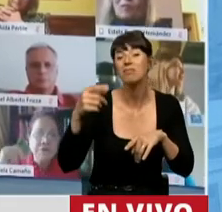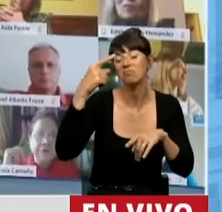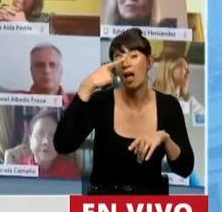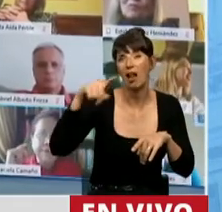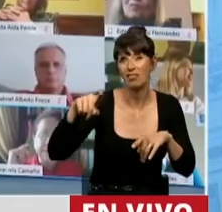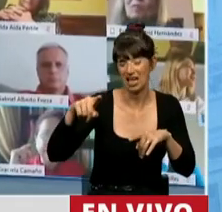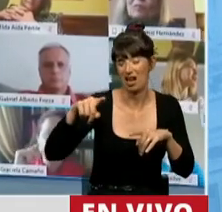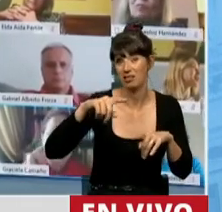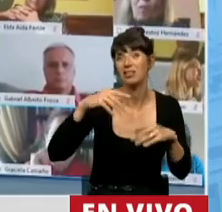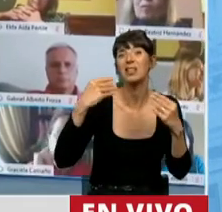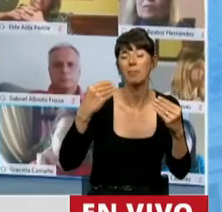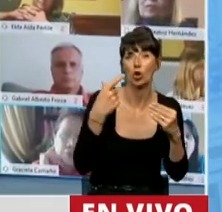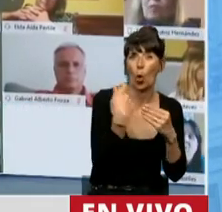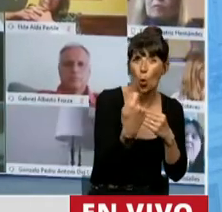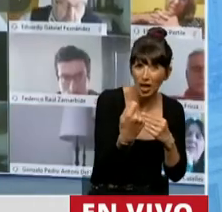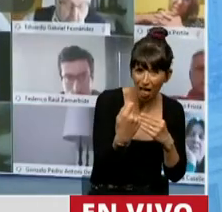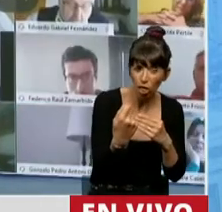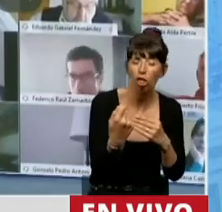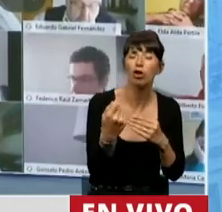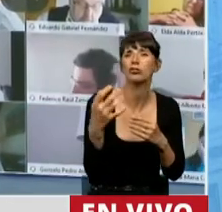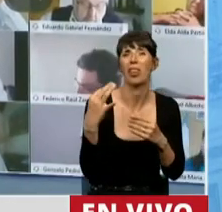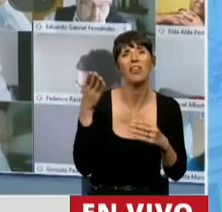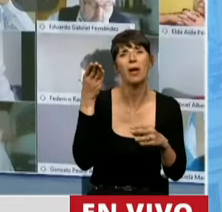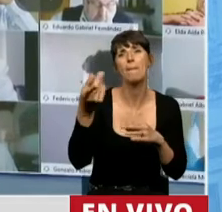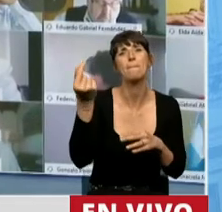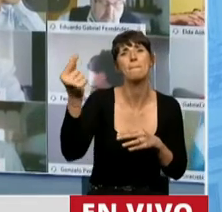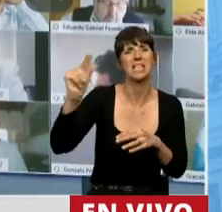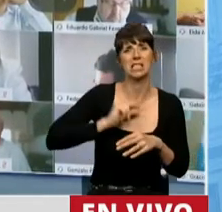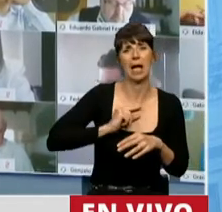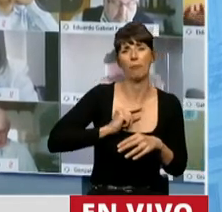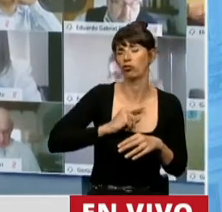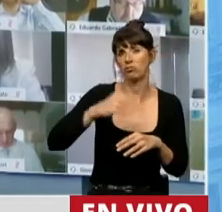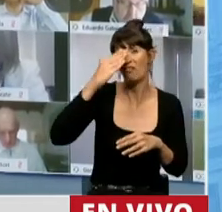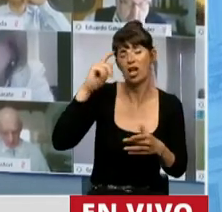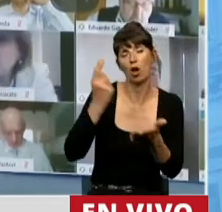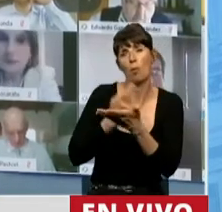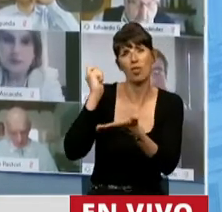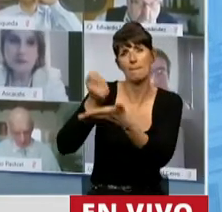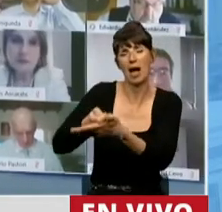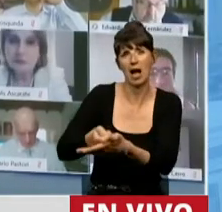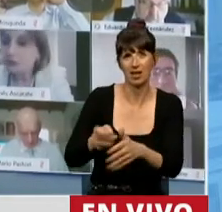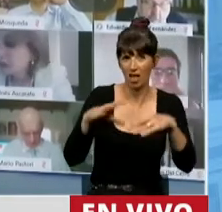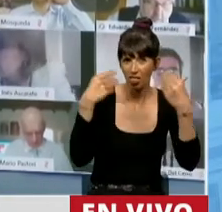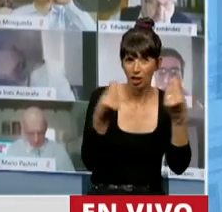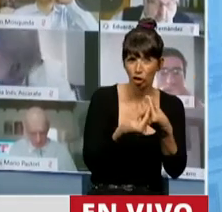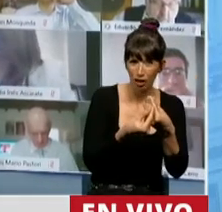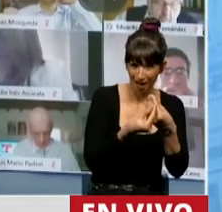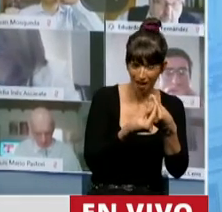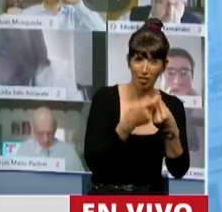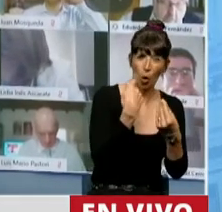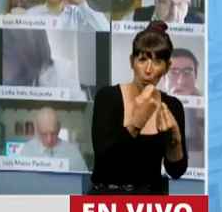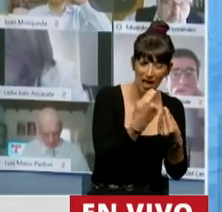vieron obligados a solicitar créditos que luego no pudieron afrontar. El 52% de las y los jubilados y